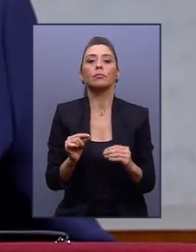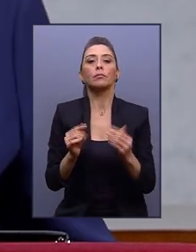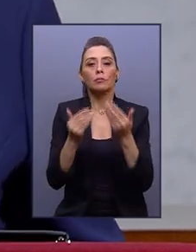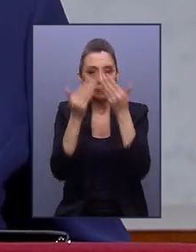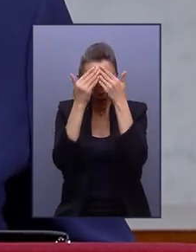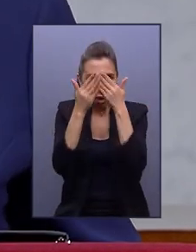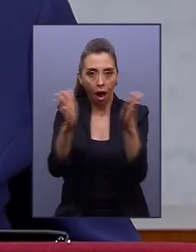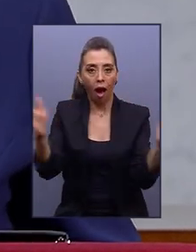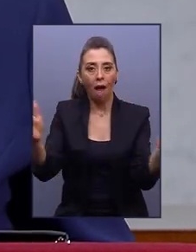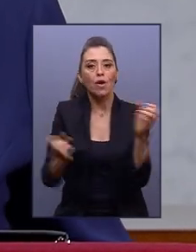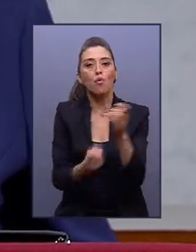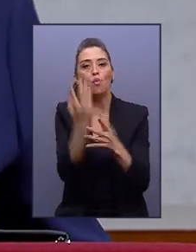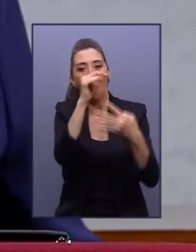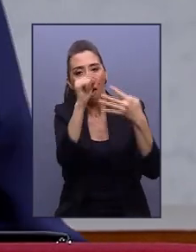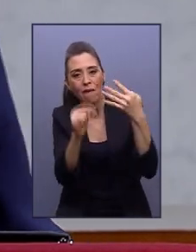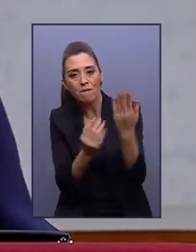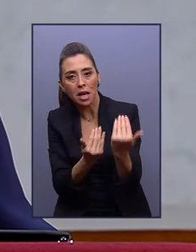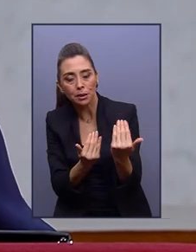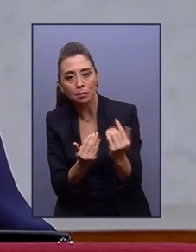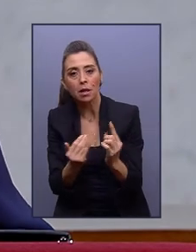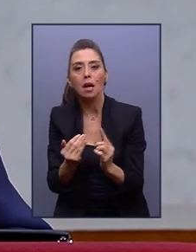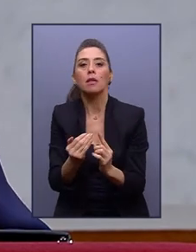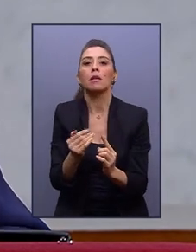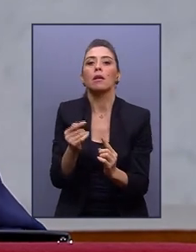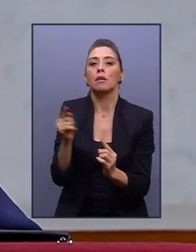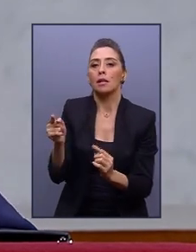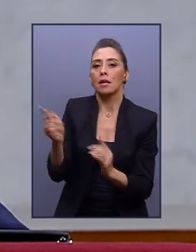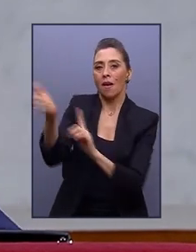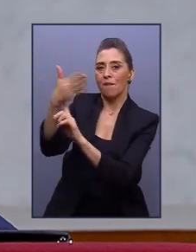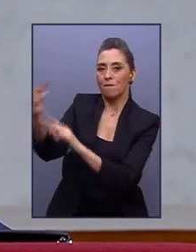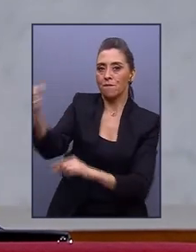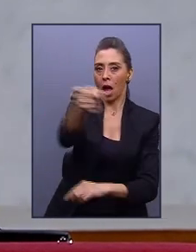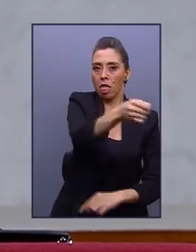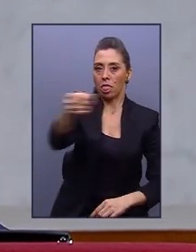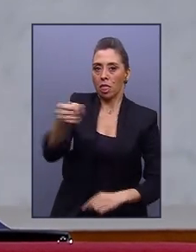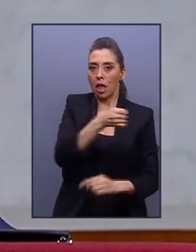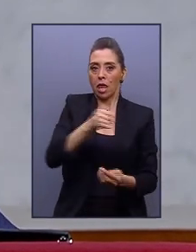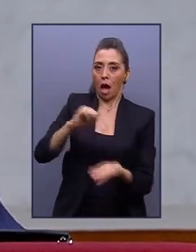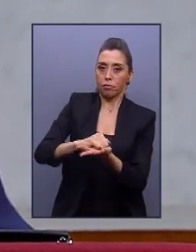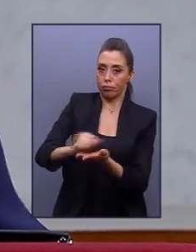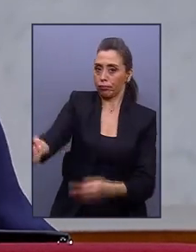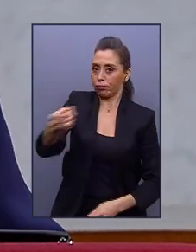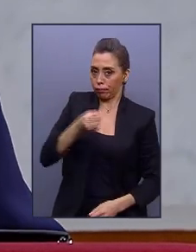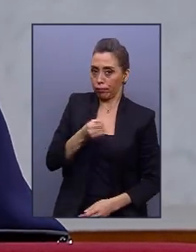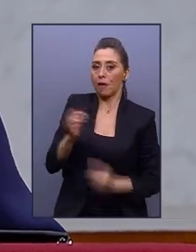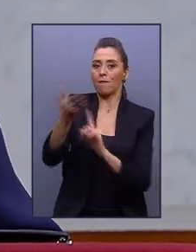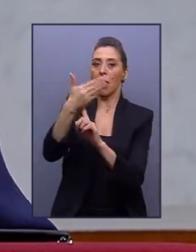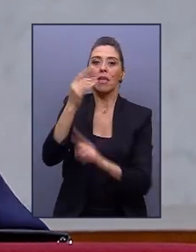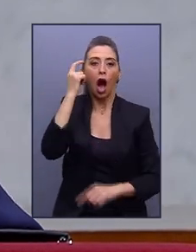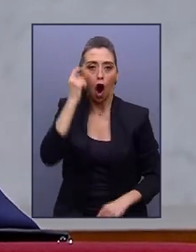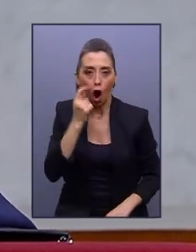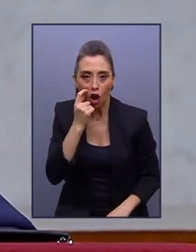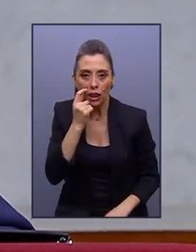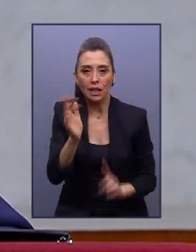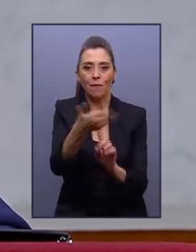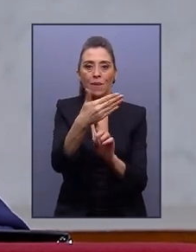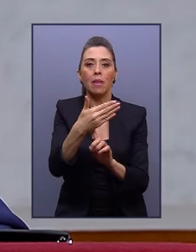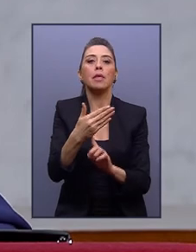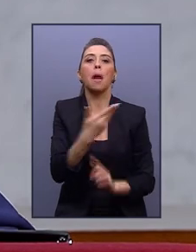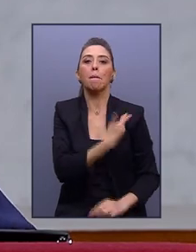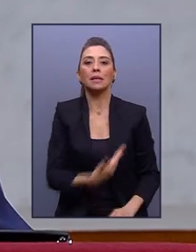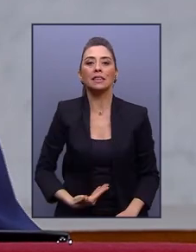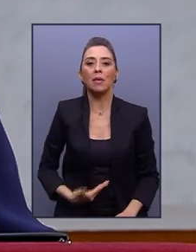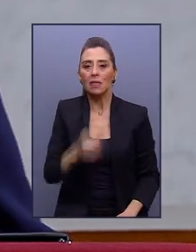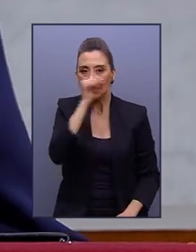nueva esperanza. Tomamos la bandera que de mano en mano llegó hasta las nuestras. La bandera de O'Higgins, la bandera de Aguirre